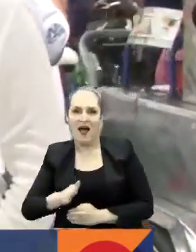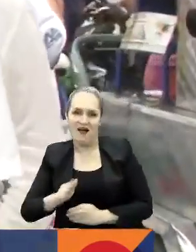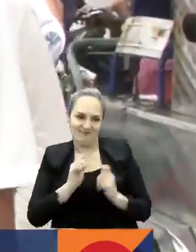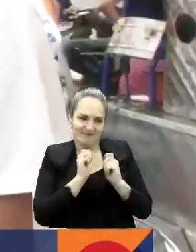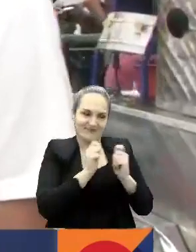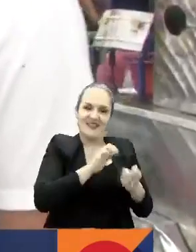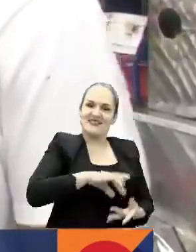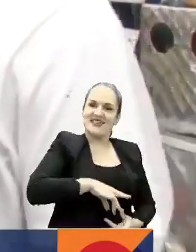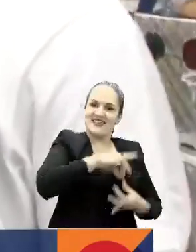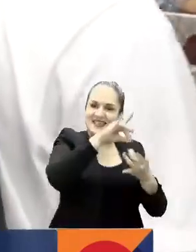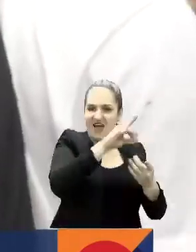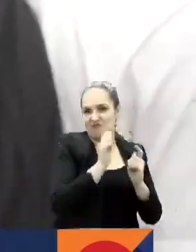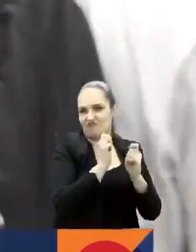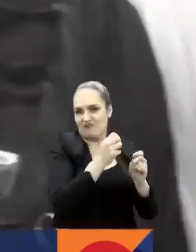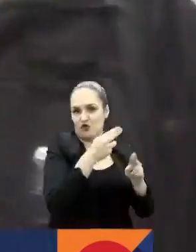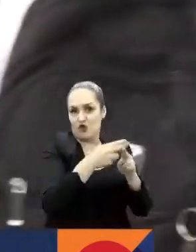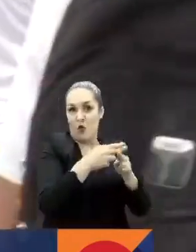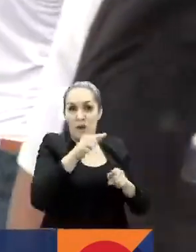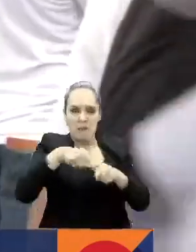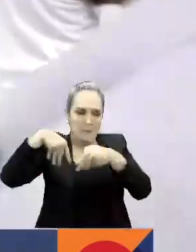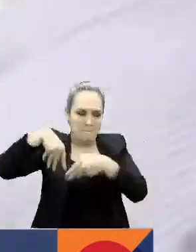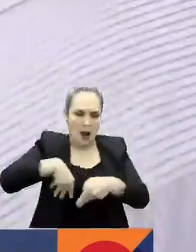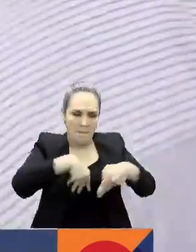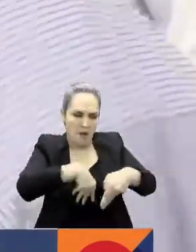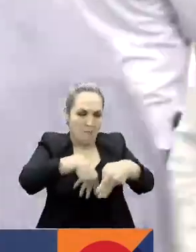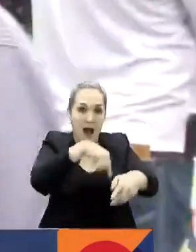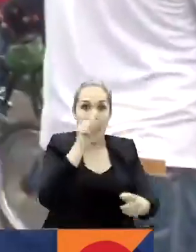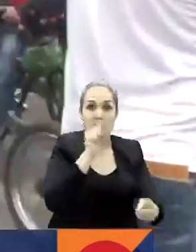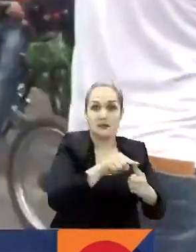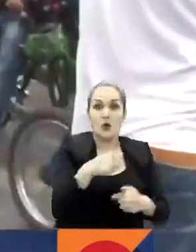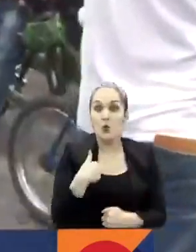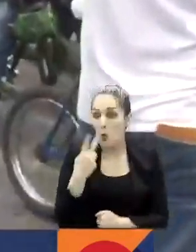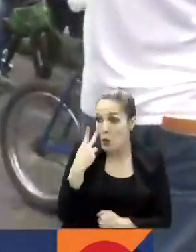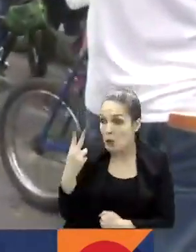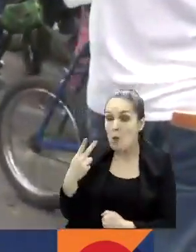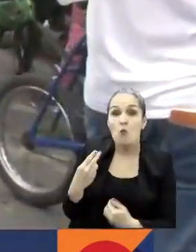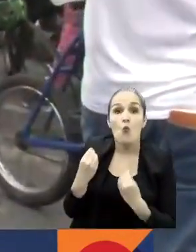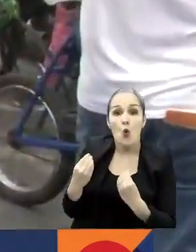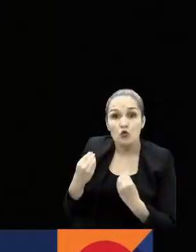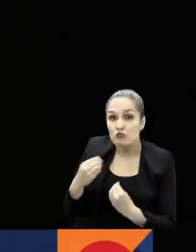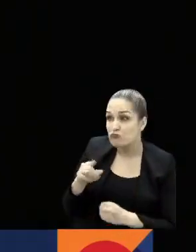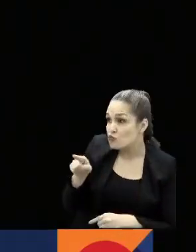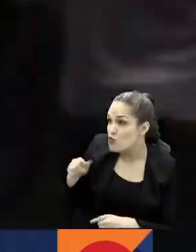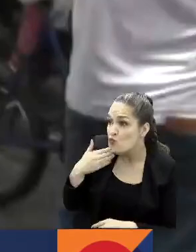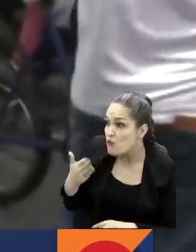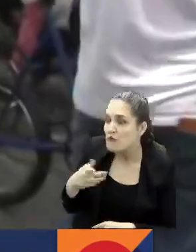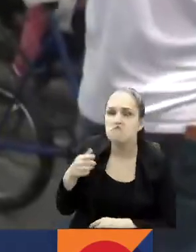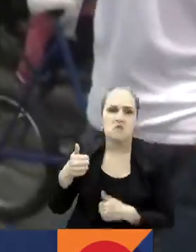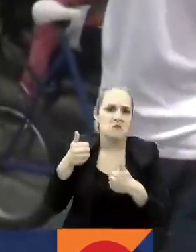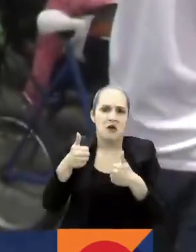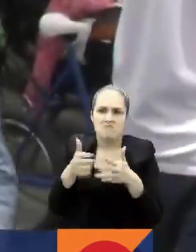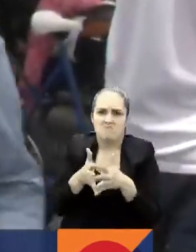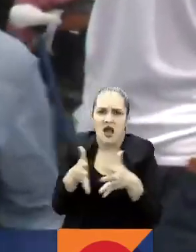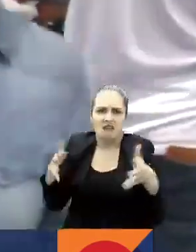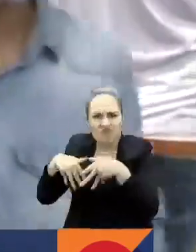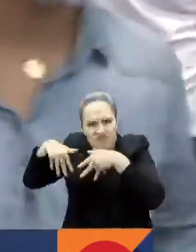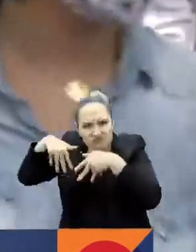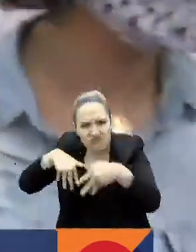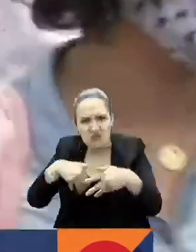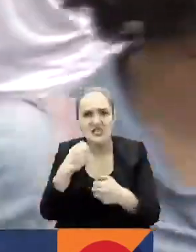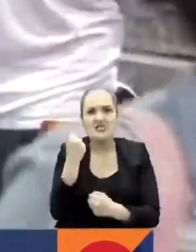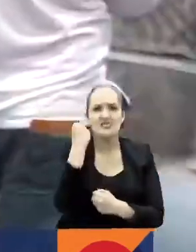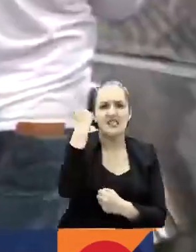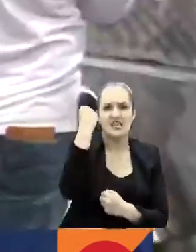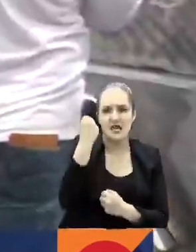la marcha? ¿Usted que ha participado de ella? Pues no, está muy grande, pues ha participado muchos sectores, están los sindicalistas, los jóvenes,